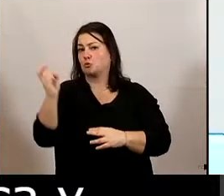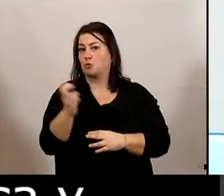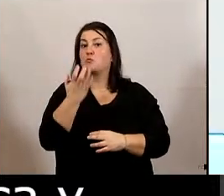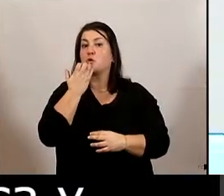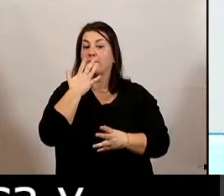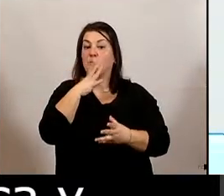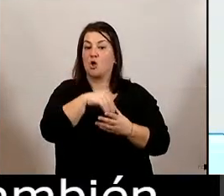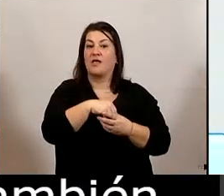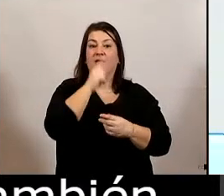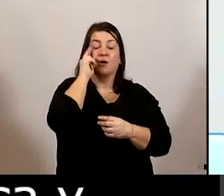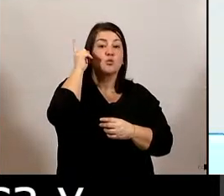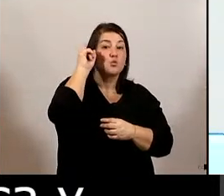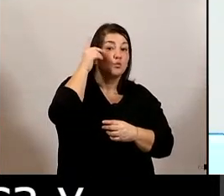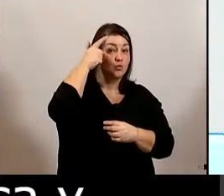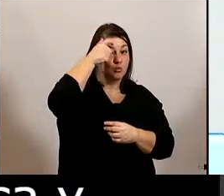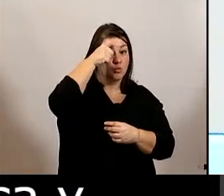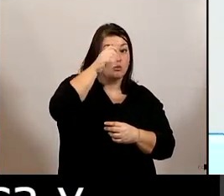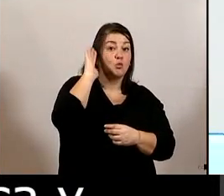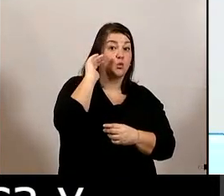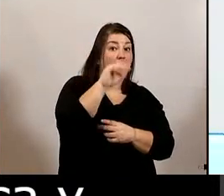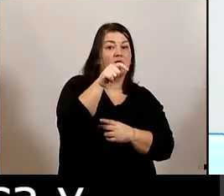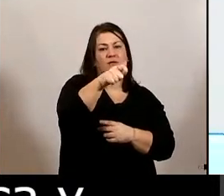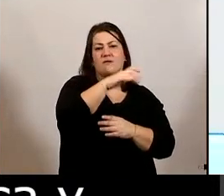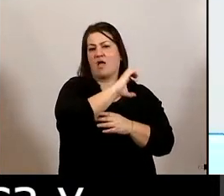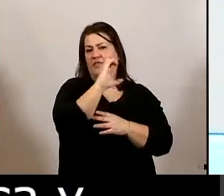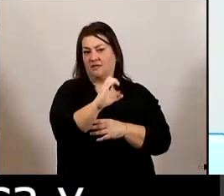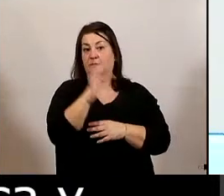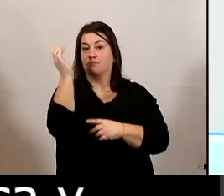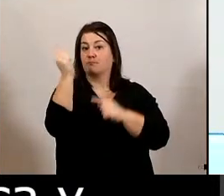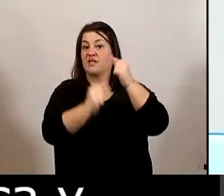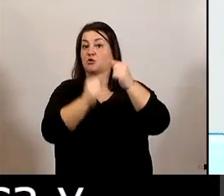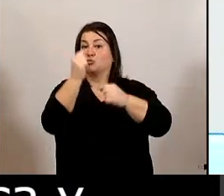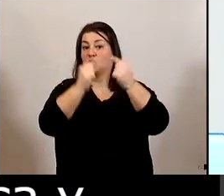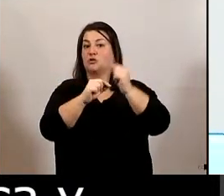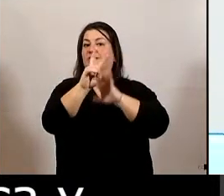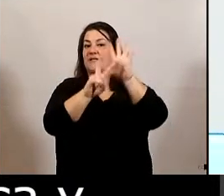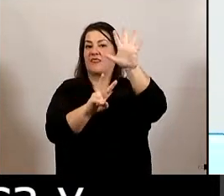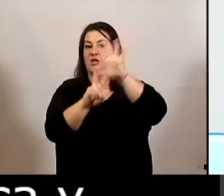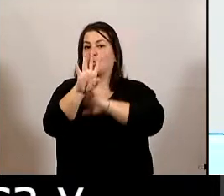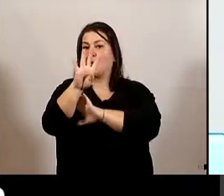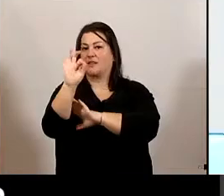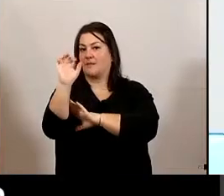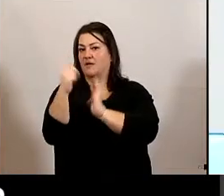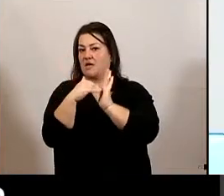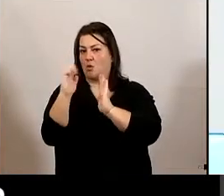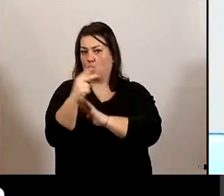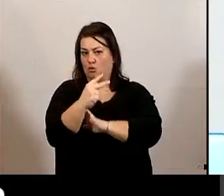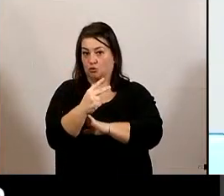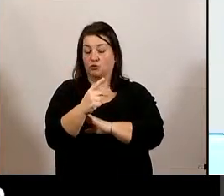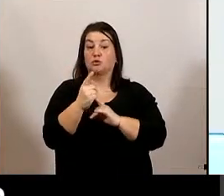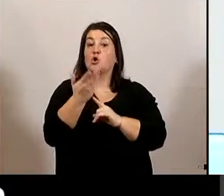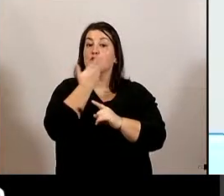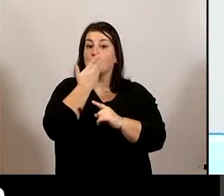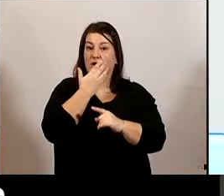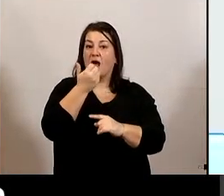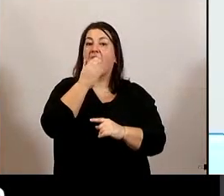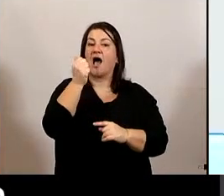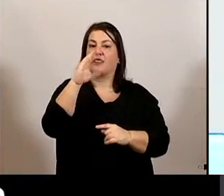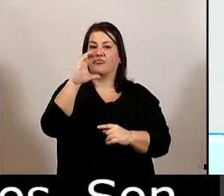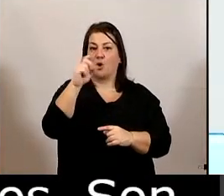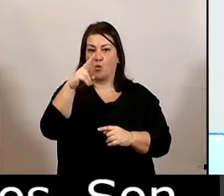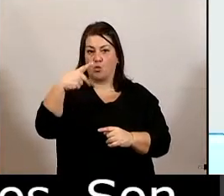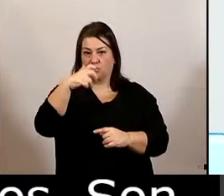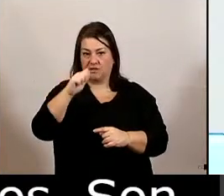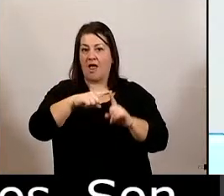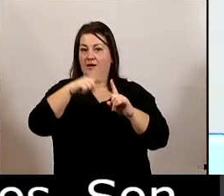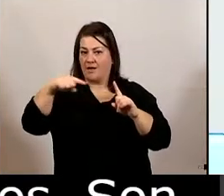incluidos centros rurales en la provincia de Cáceres. El presupuesto es de 740.000 euros. Son los colegios de Aceuche,